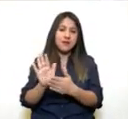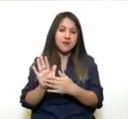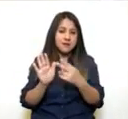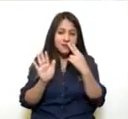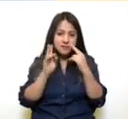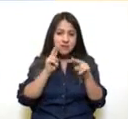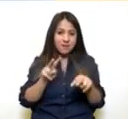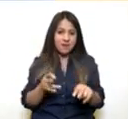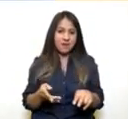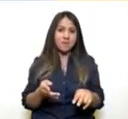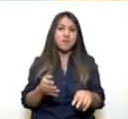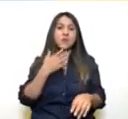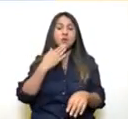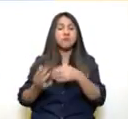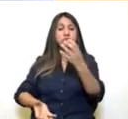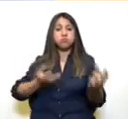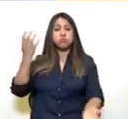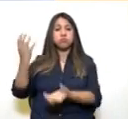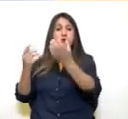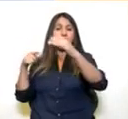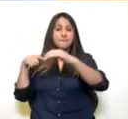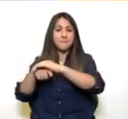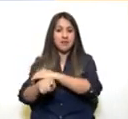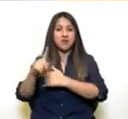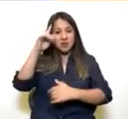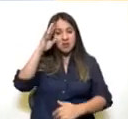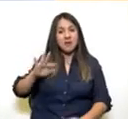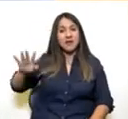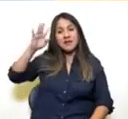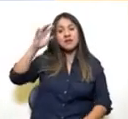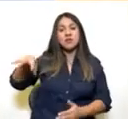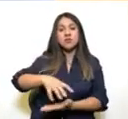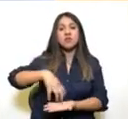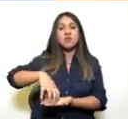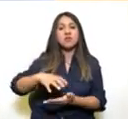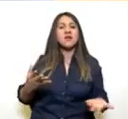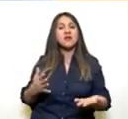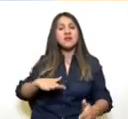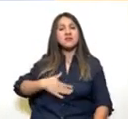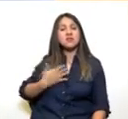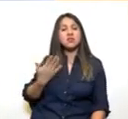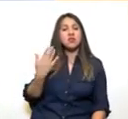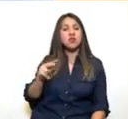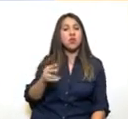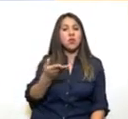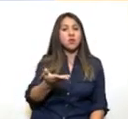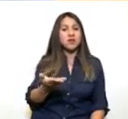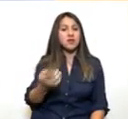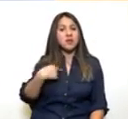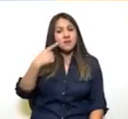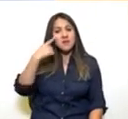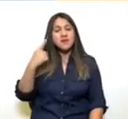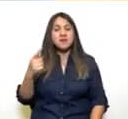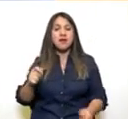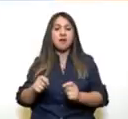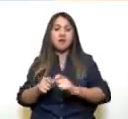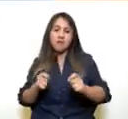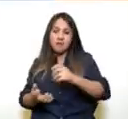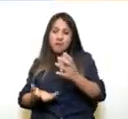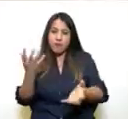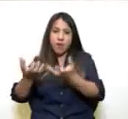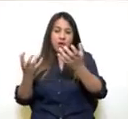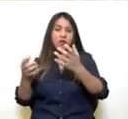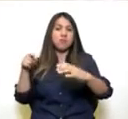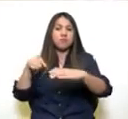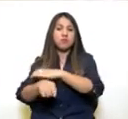cuando se incendiaron las estaciones del metro imagínense de la comuna subasta que sintió usted quiere aparecieron esos atentados las estaciones del metro yo